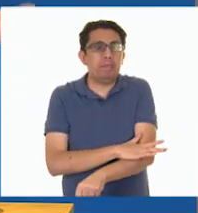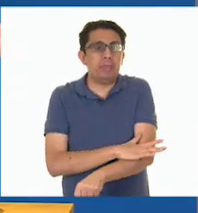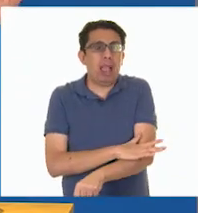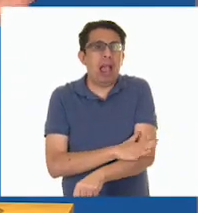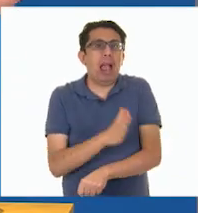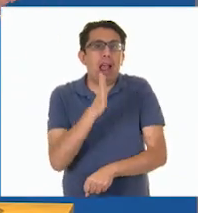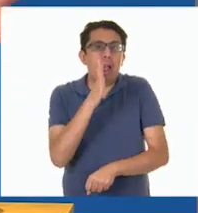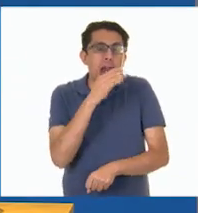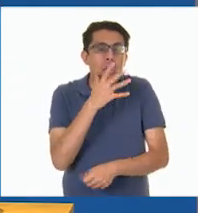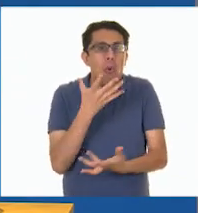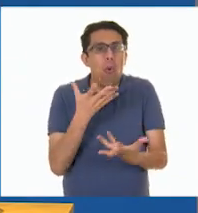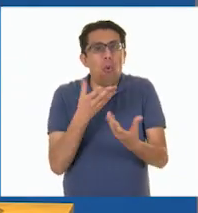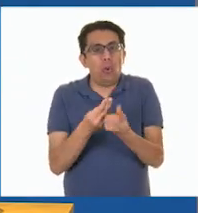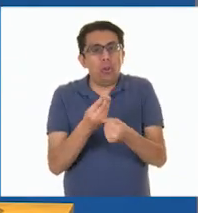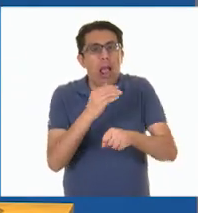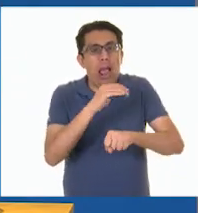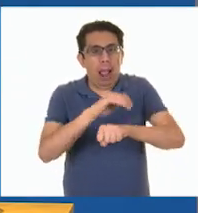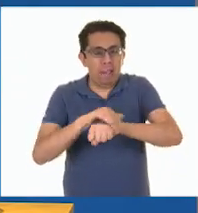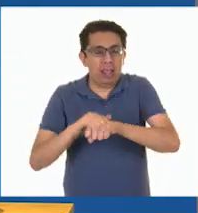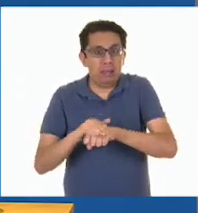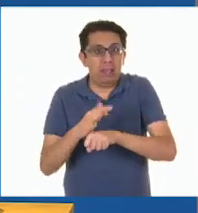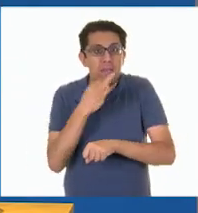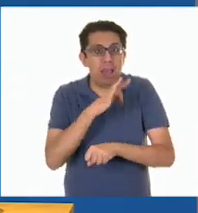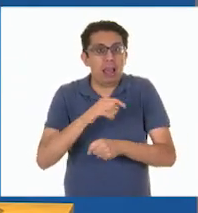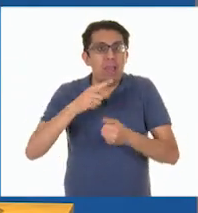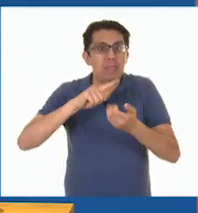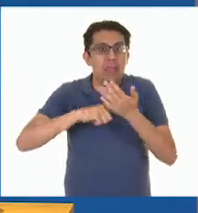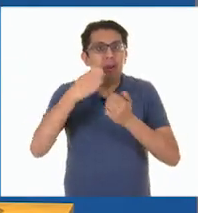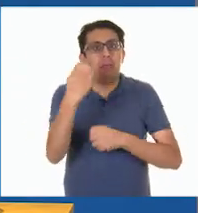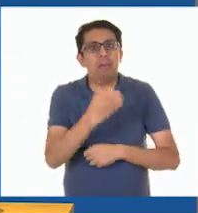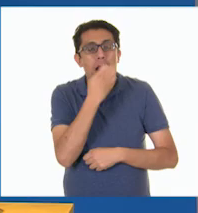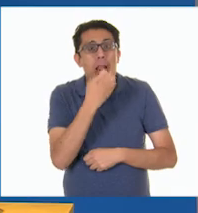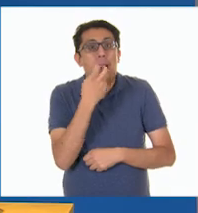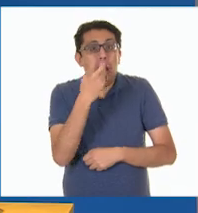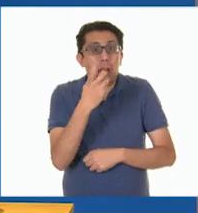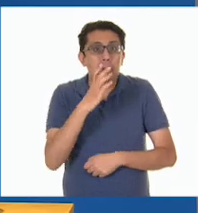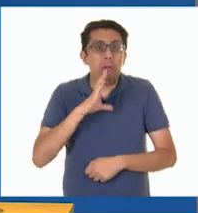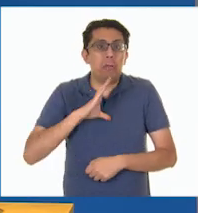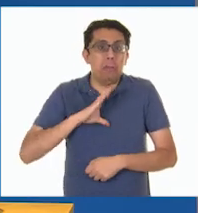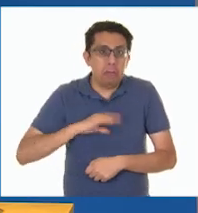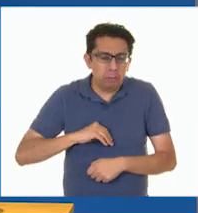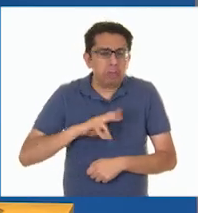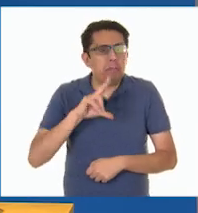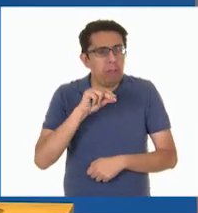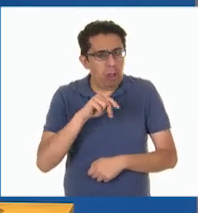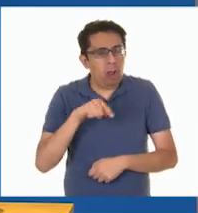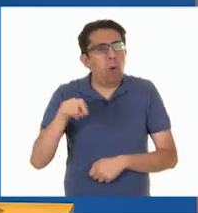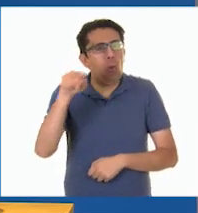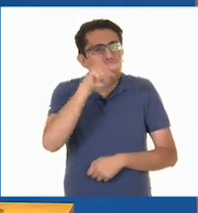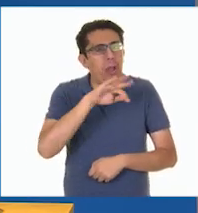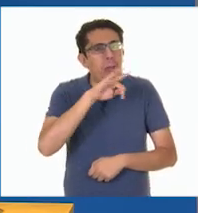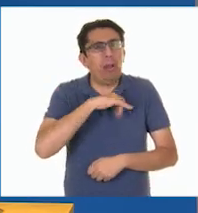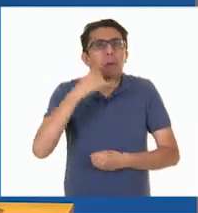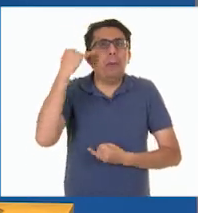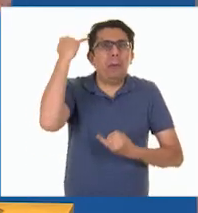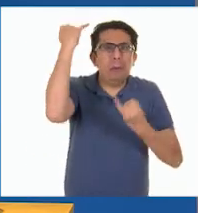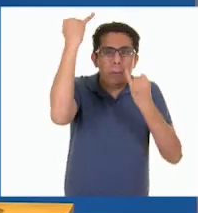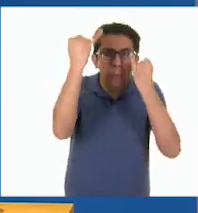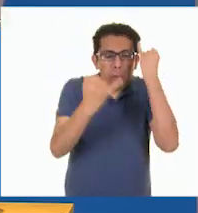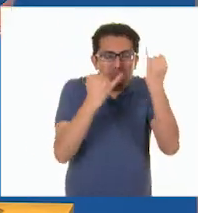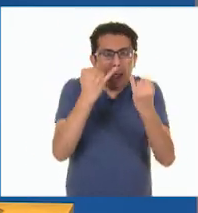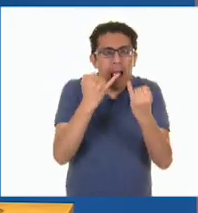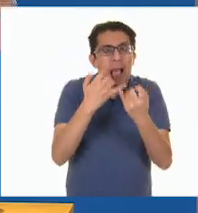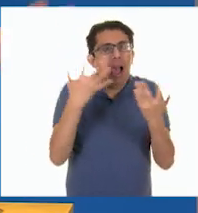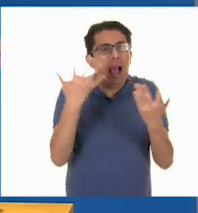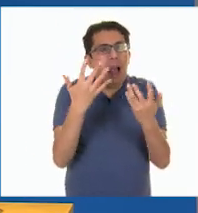con nuestros amigos y amigos en la escuela, no por eso debemos desanimarnos. Les invito a ser creativos y creativas y organizar un día con muchos